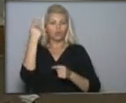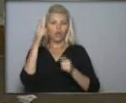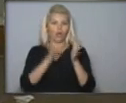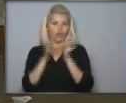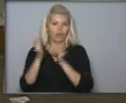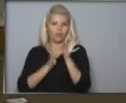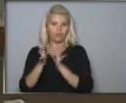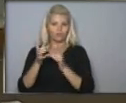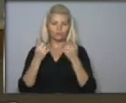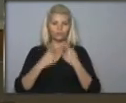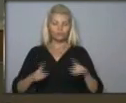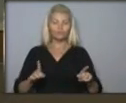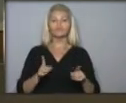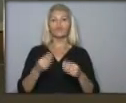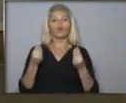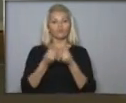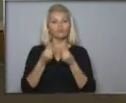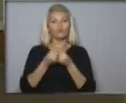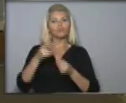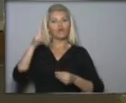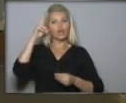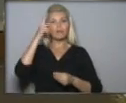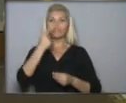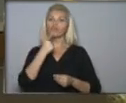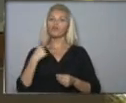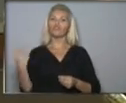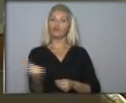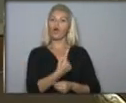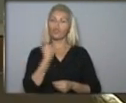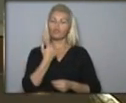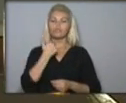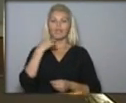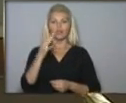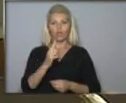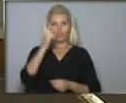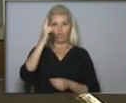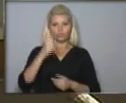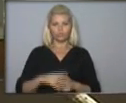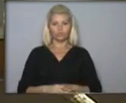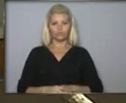fenómeno religioso, y con mucho respeto dijo: somos todos hijos de Dios.